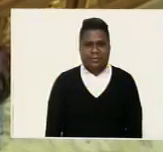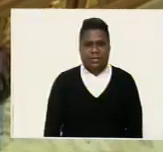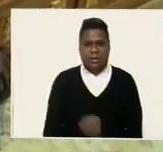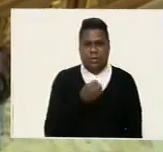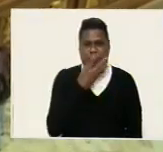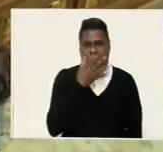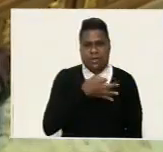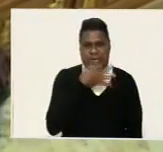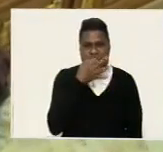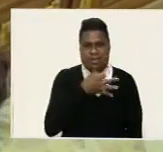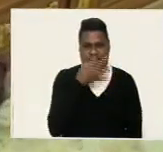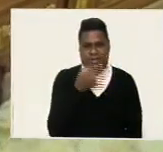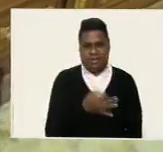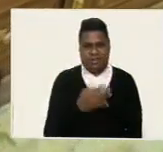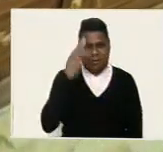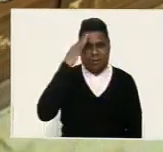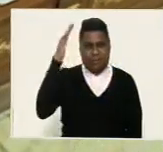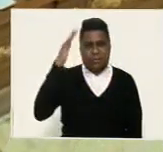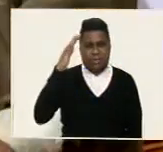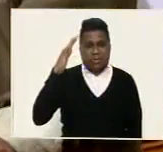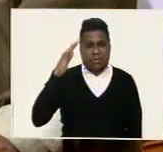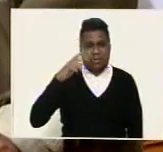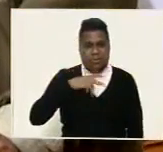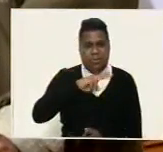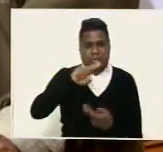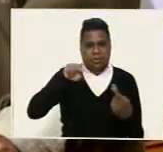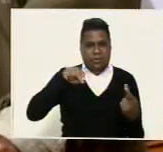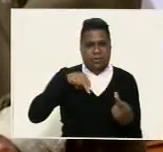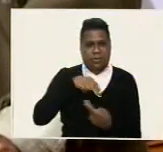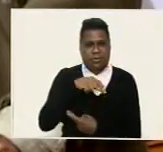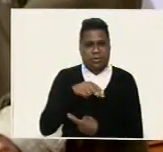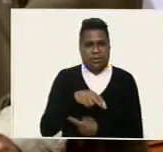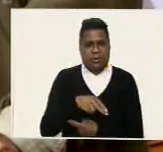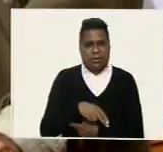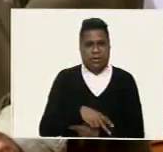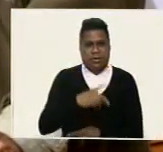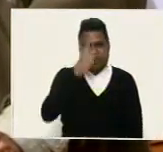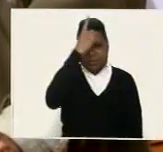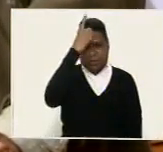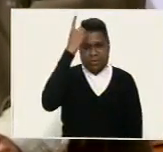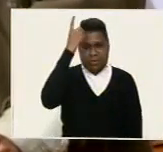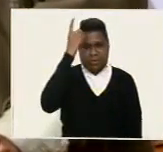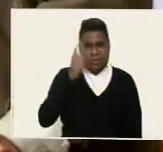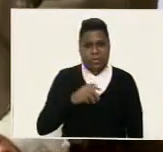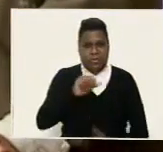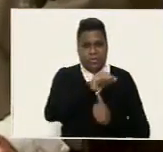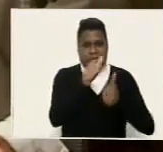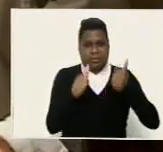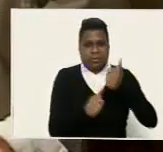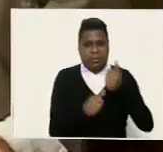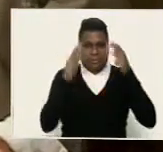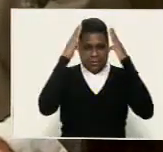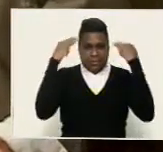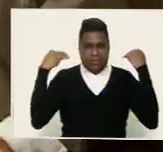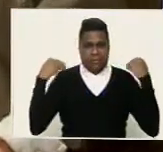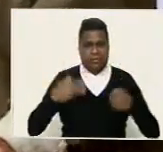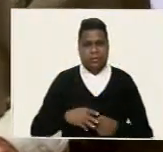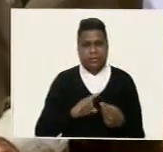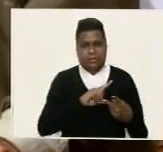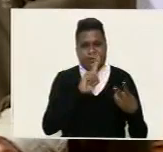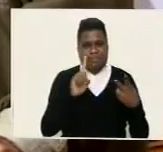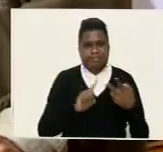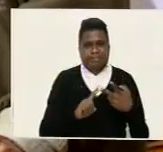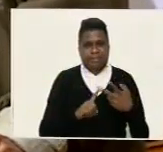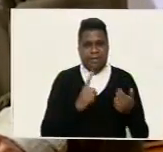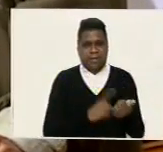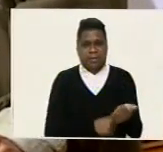del Periodista que se realiza. Un saludo revolucionario al ciudadano presidente Diosdado Cabello, a la vicepresidenta Tania Díaz, a nuestro